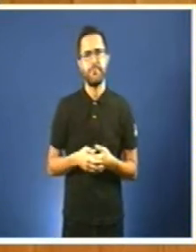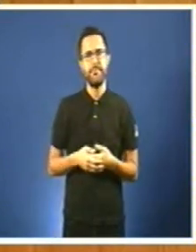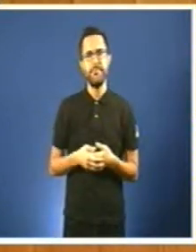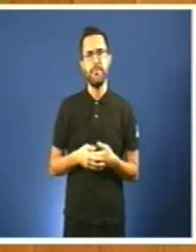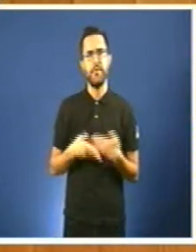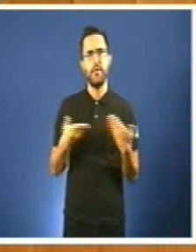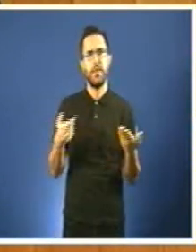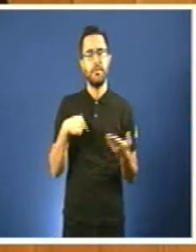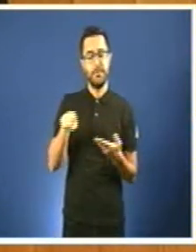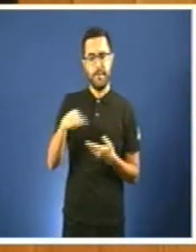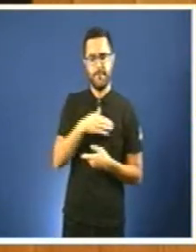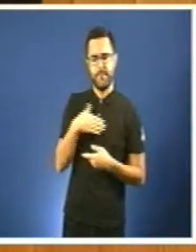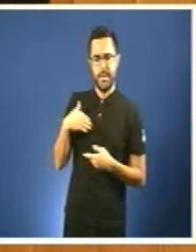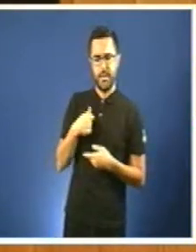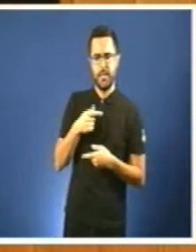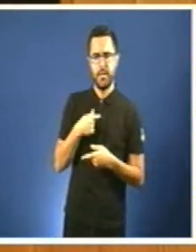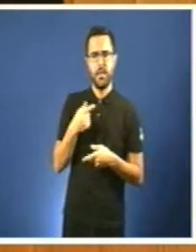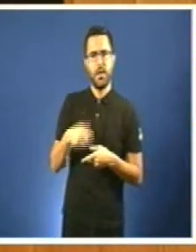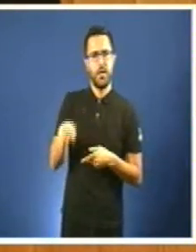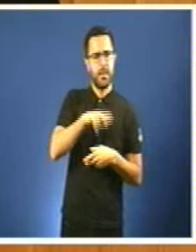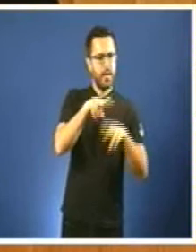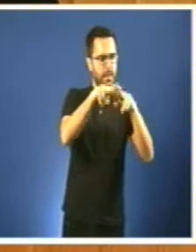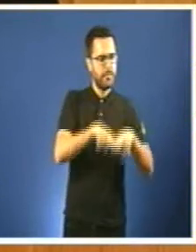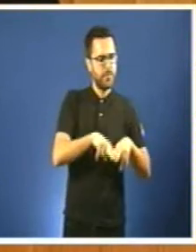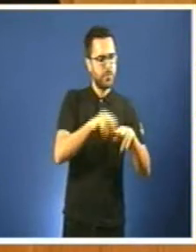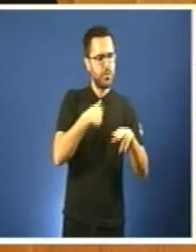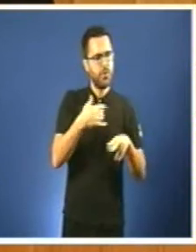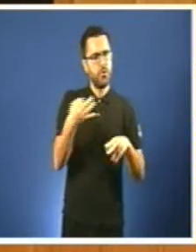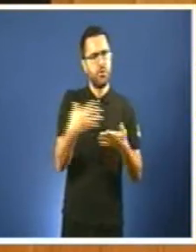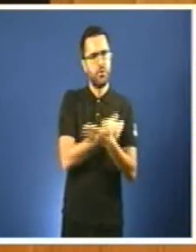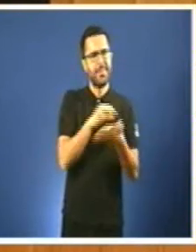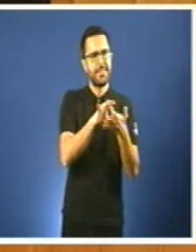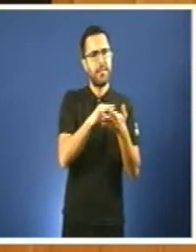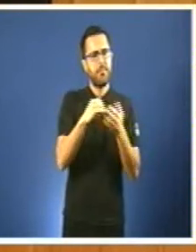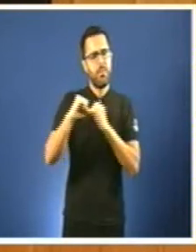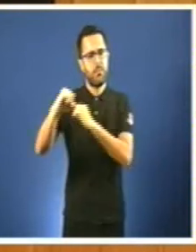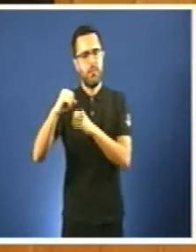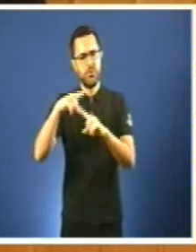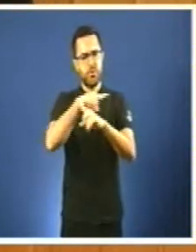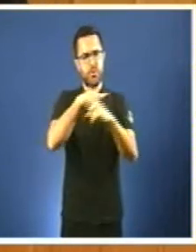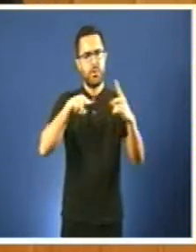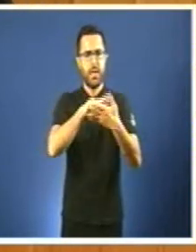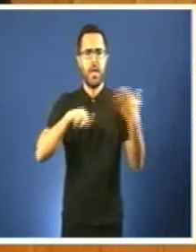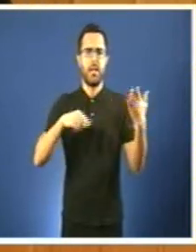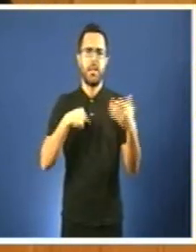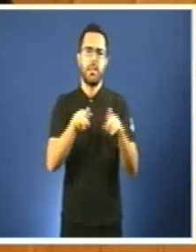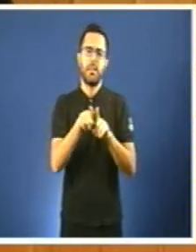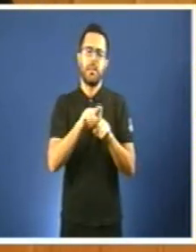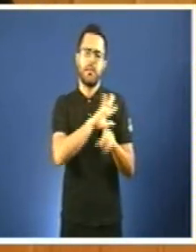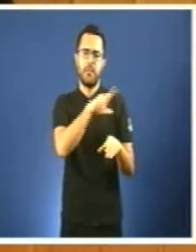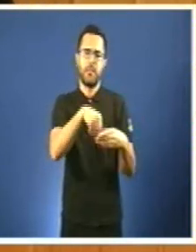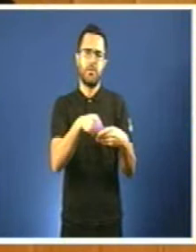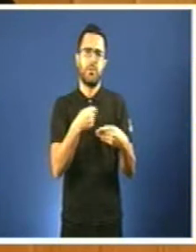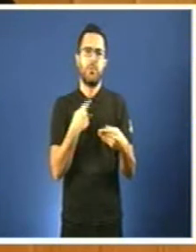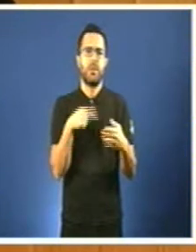e reversión de todos os servizos dependentes da Xunta que están sometidos a unha xestión privatizada ou